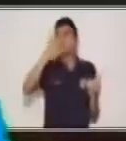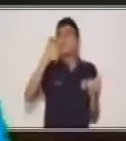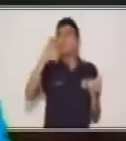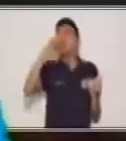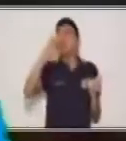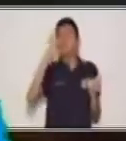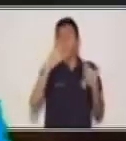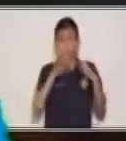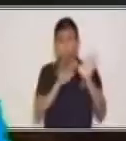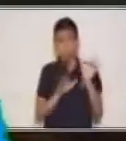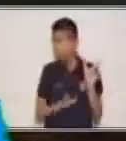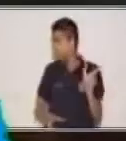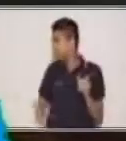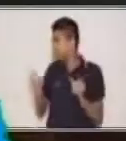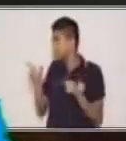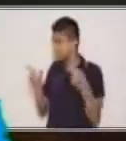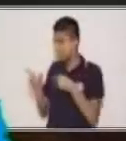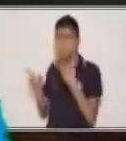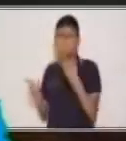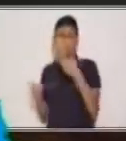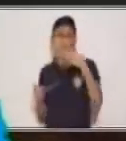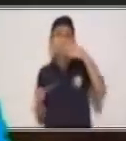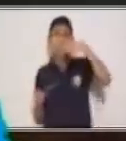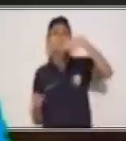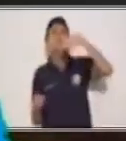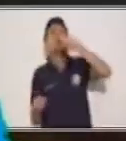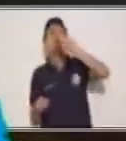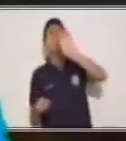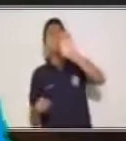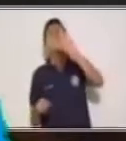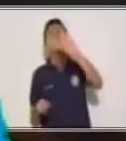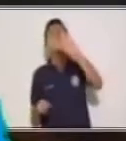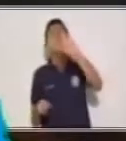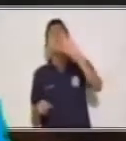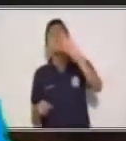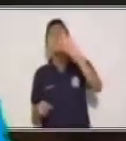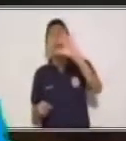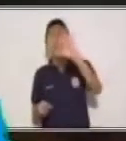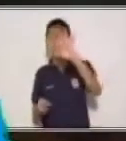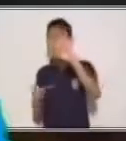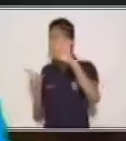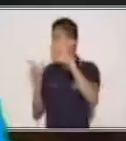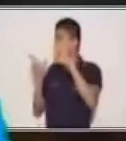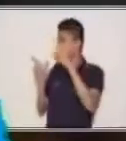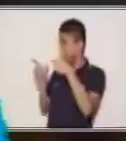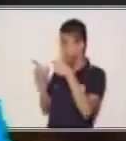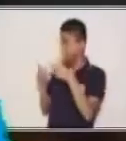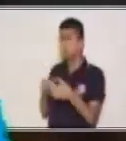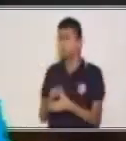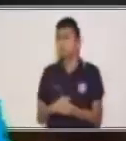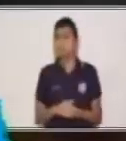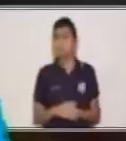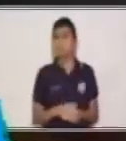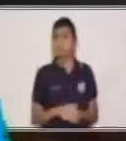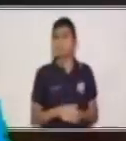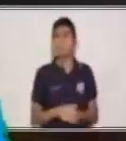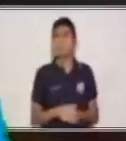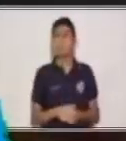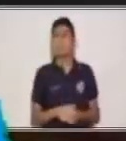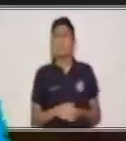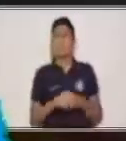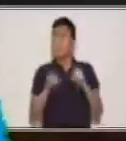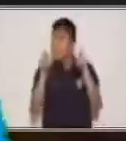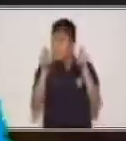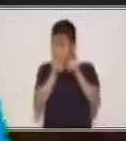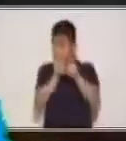haber y cómo podían ir variando. Ahora vamos a ver sobre el predicado. También tenemos diferentes tipos de